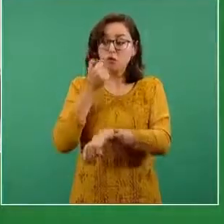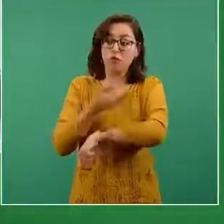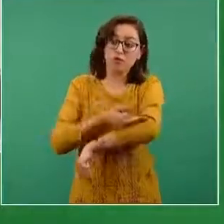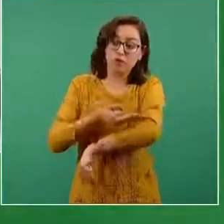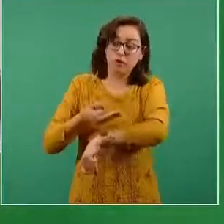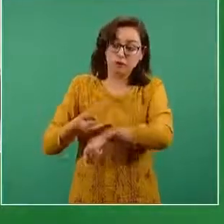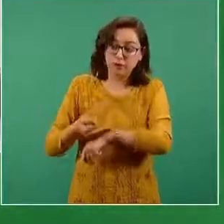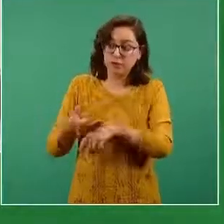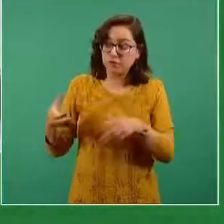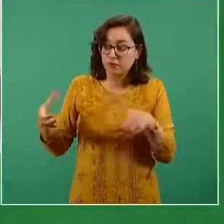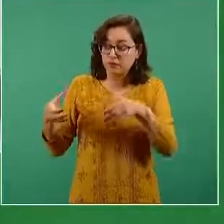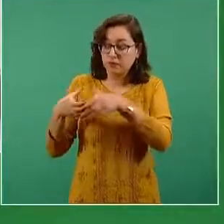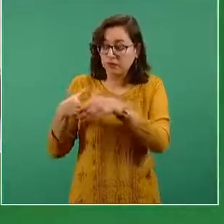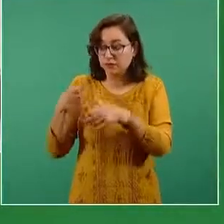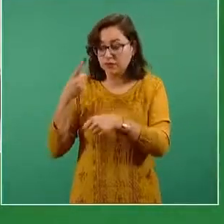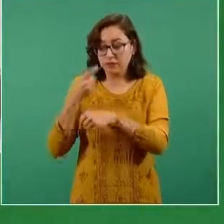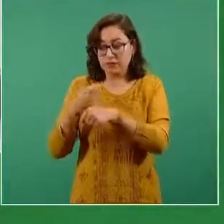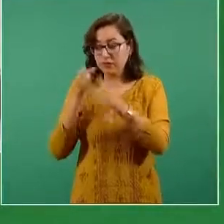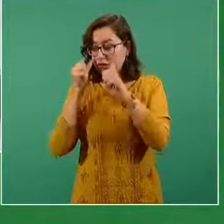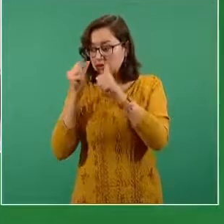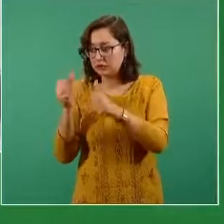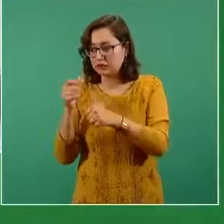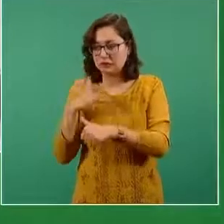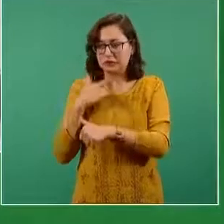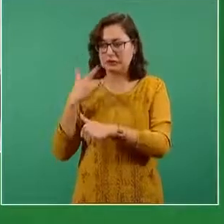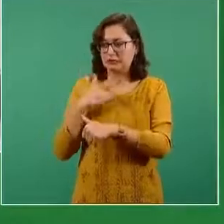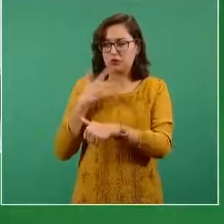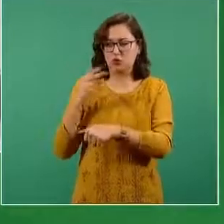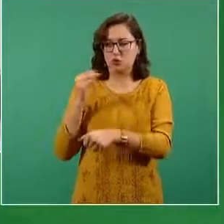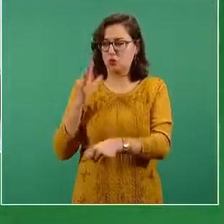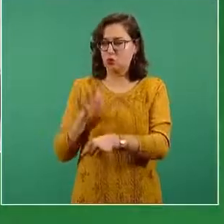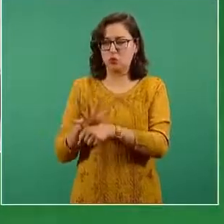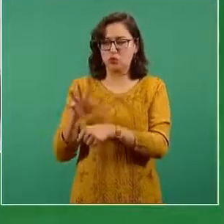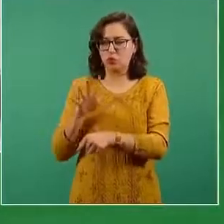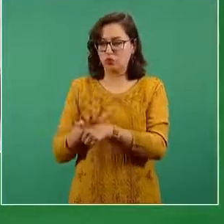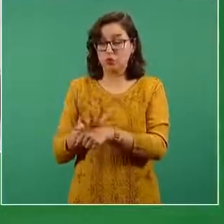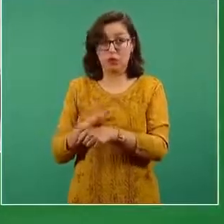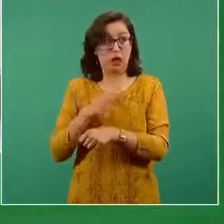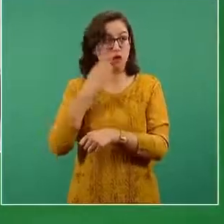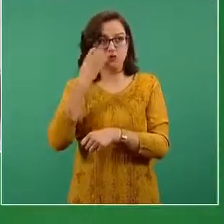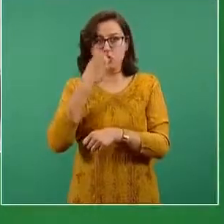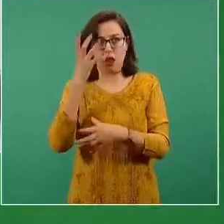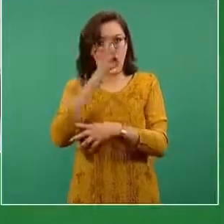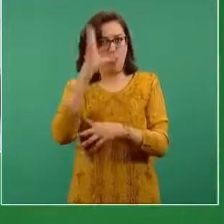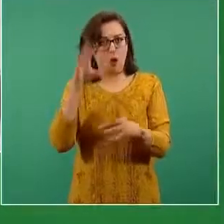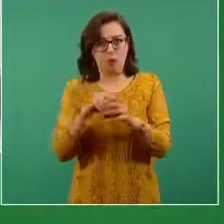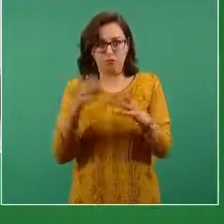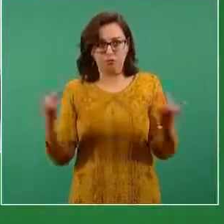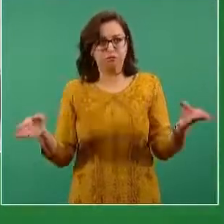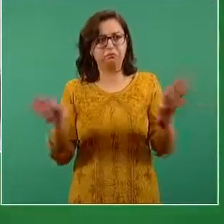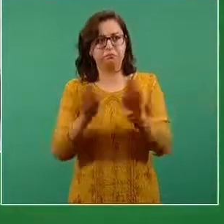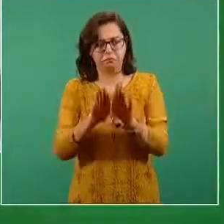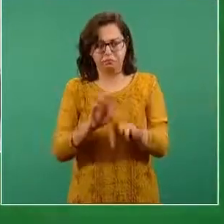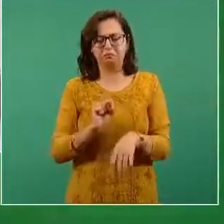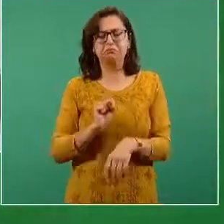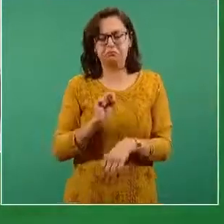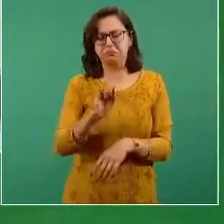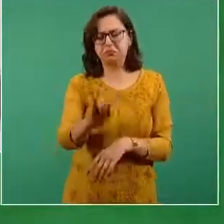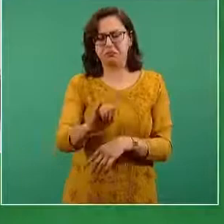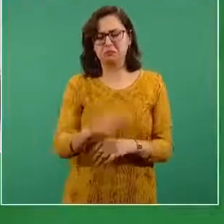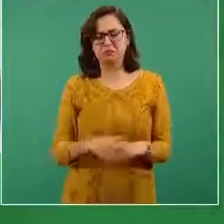familias, y si es necesario tomar una medida de cierre más amplias, así será. En eso no vamos a dudar.